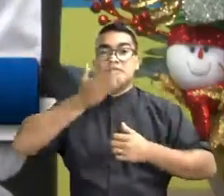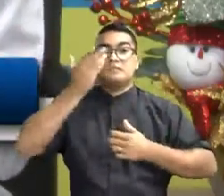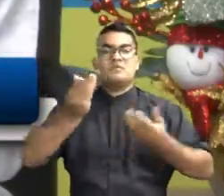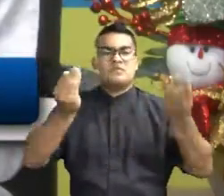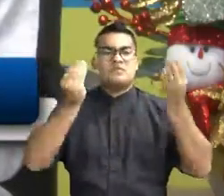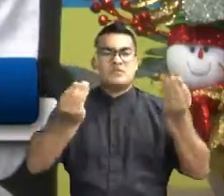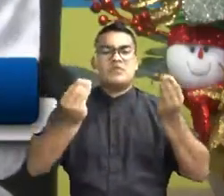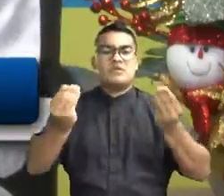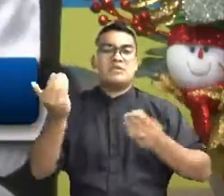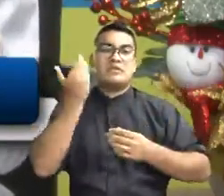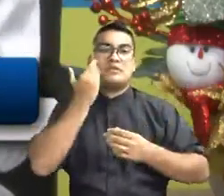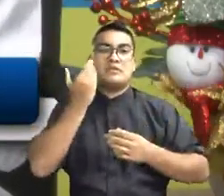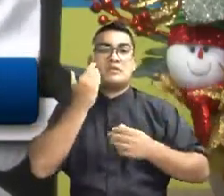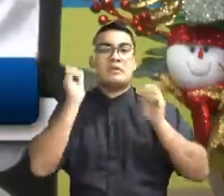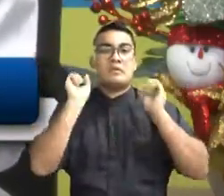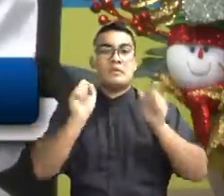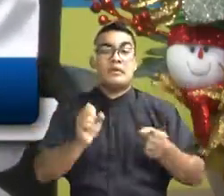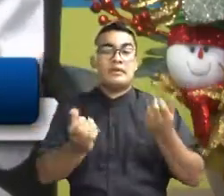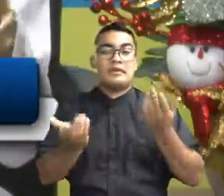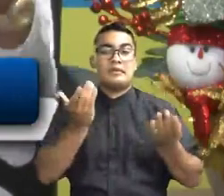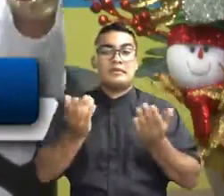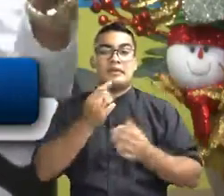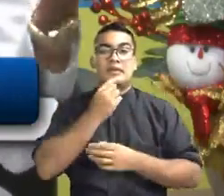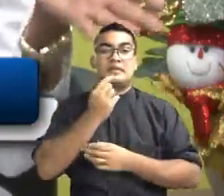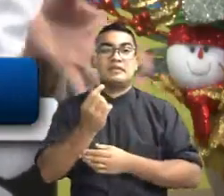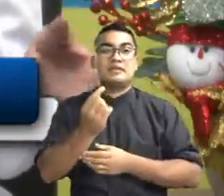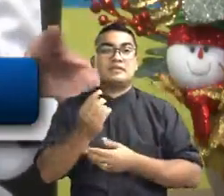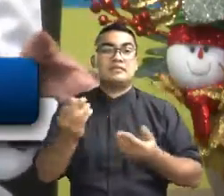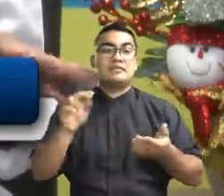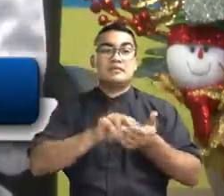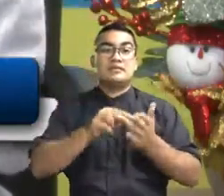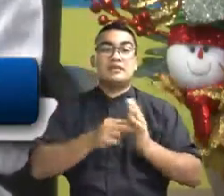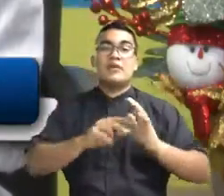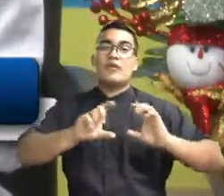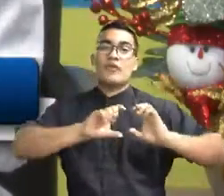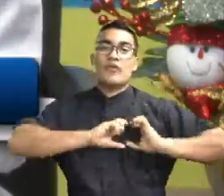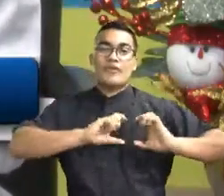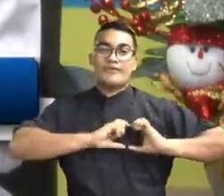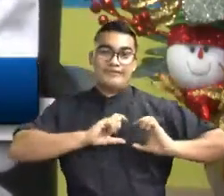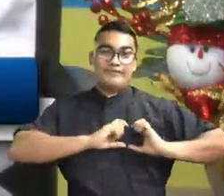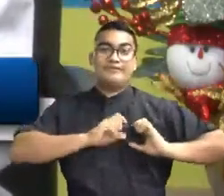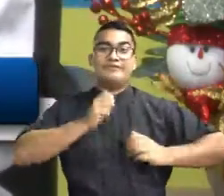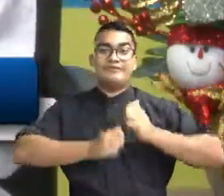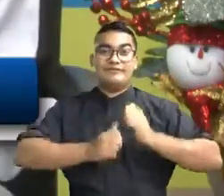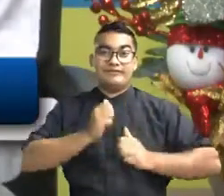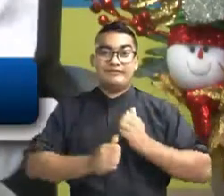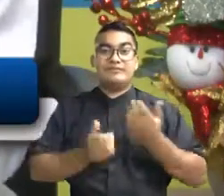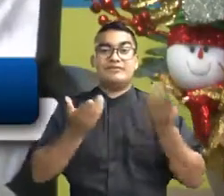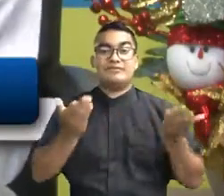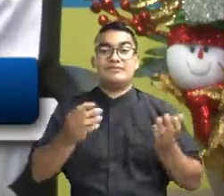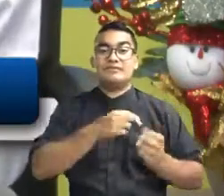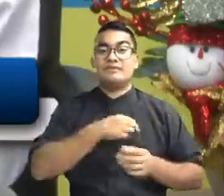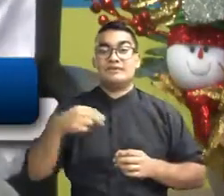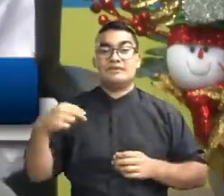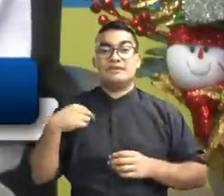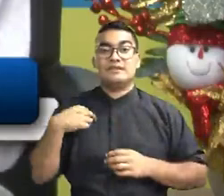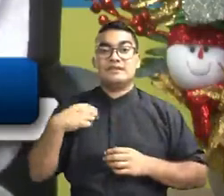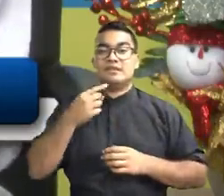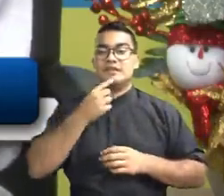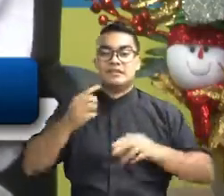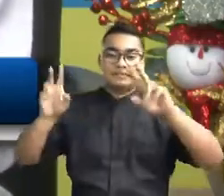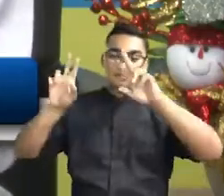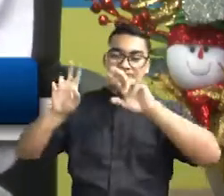que pueden dar este tipo de problemas, y no solamente respiratorios, sino también cardiovasculares, ¿verdad? Entonces nosotros tenemos que hacer el diagnóstico definitivo, nos lo